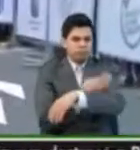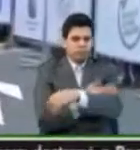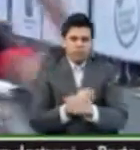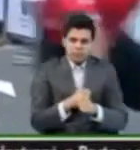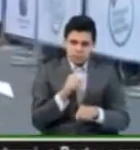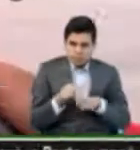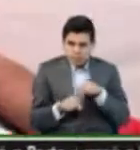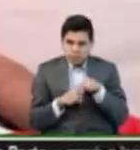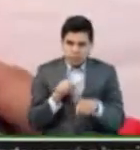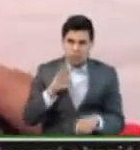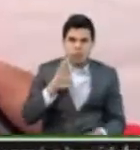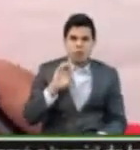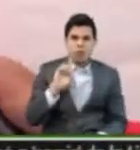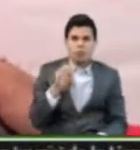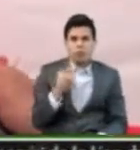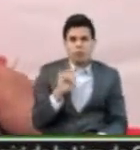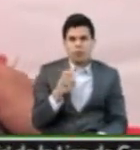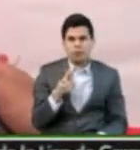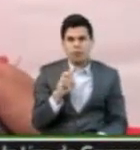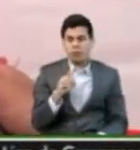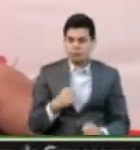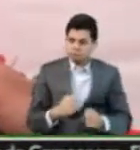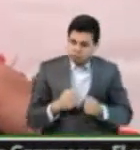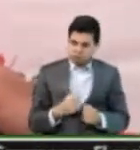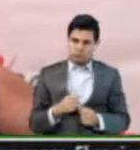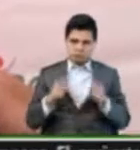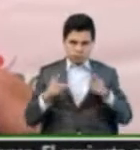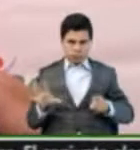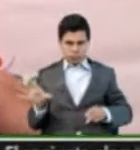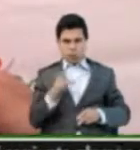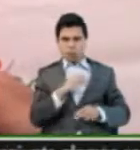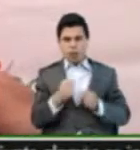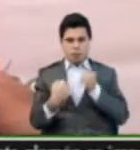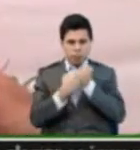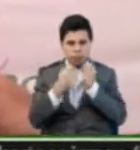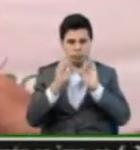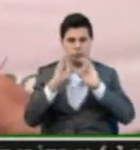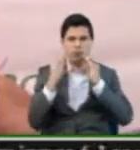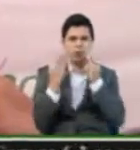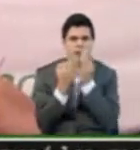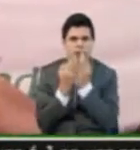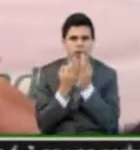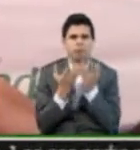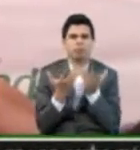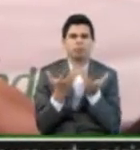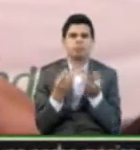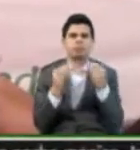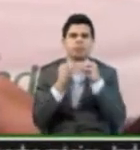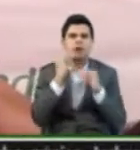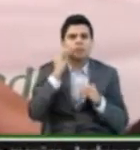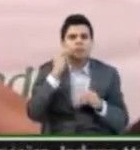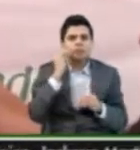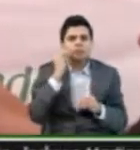al Alto del Boquerón. Pues en Santa Elena, a todos los que me apoyan, a mi familia, a mis